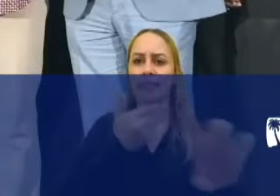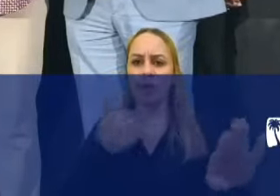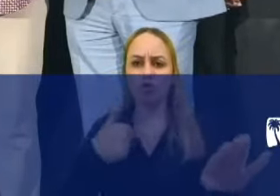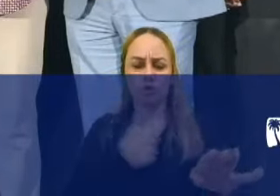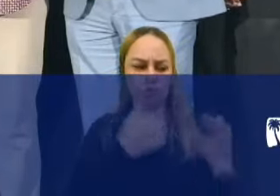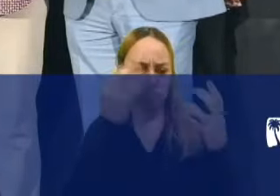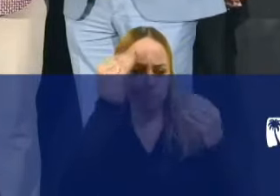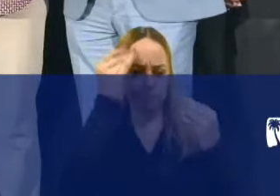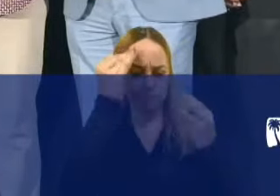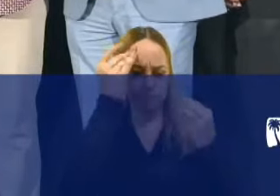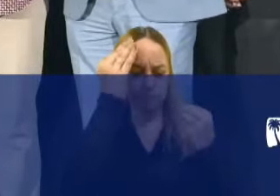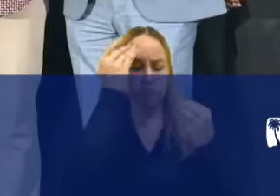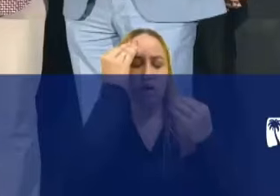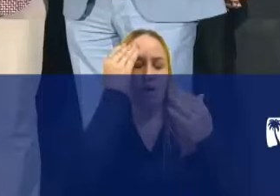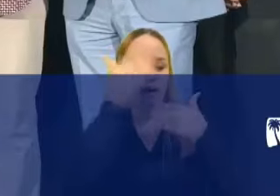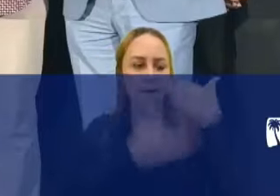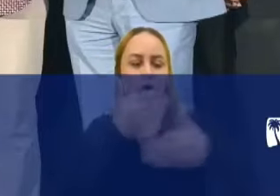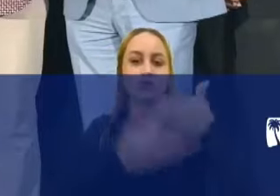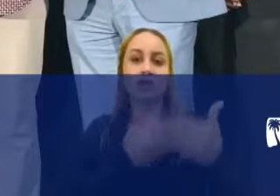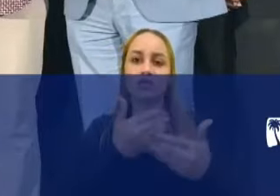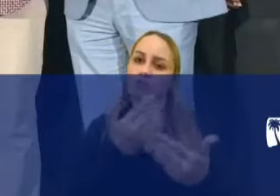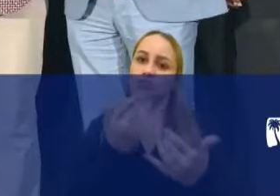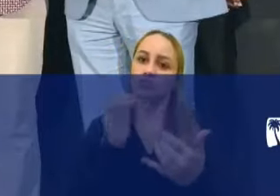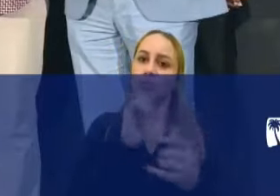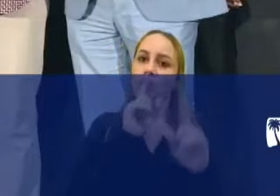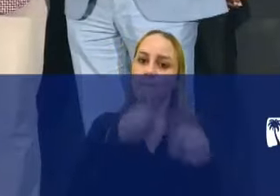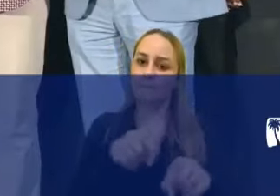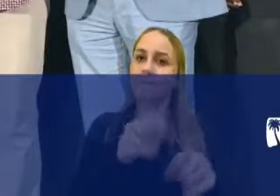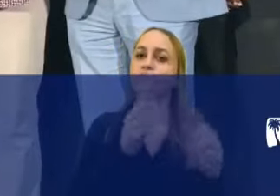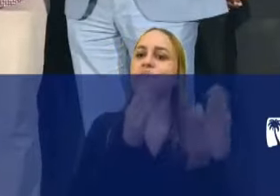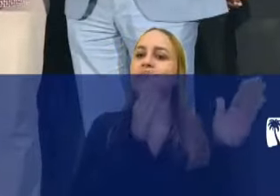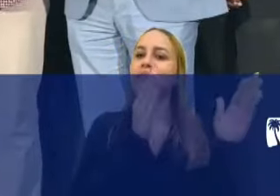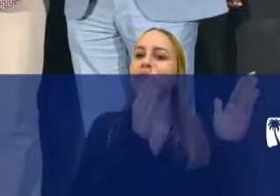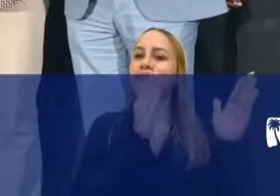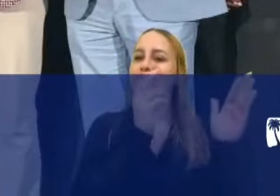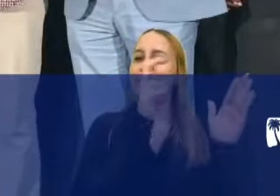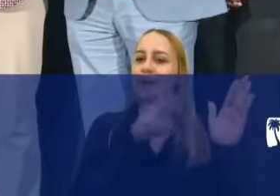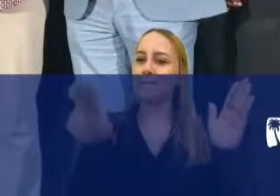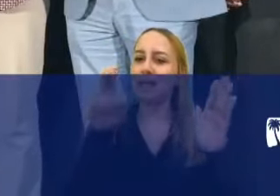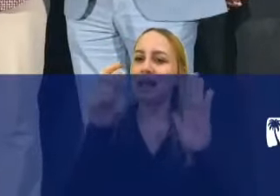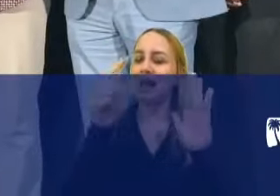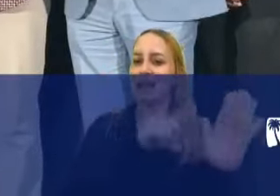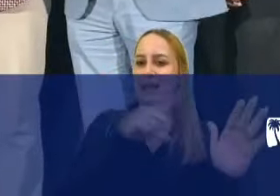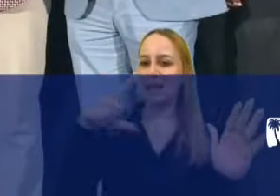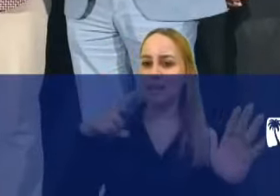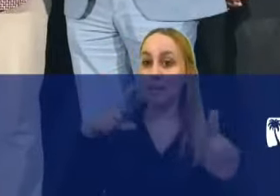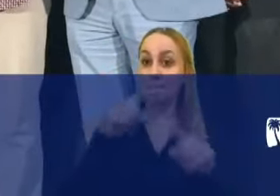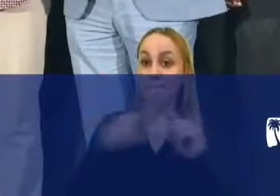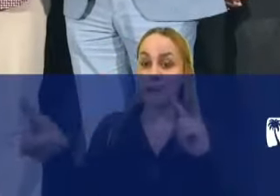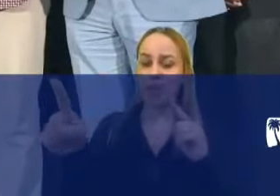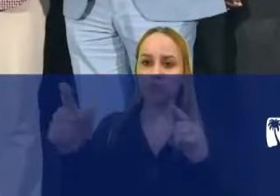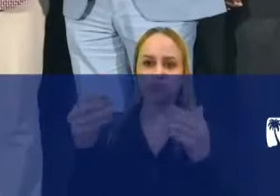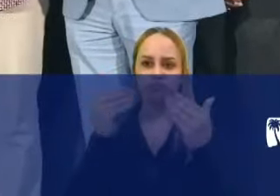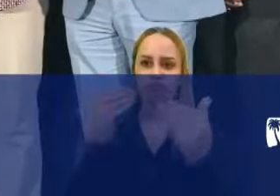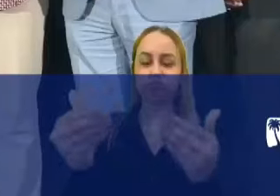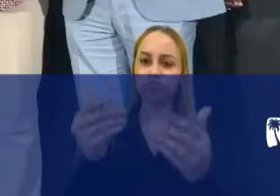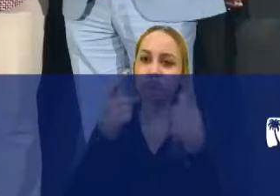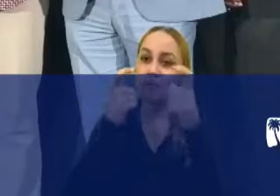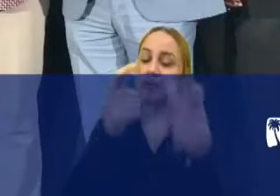gobernadora que los quiere presentar el primer día sino además los nombramientos que someta eh para conformar el